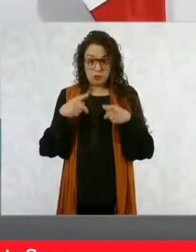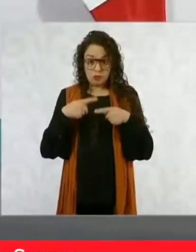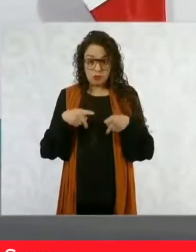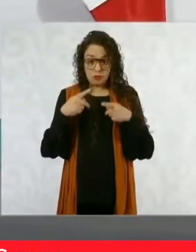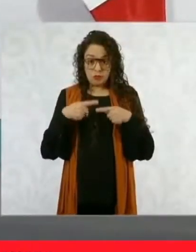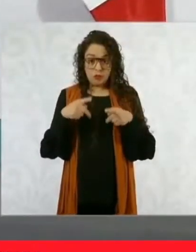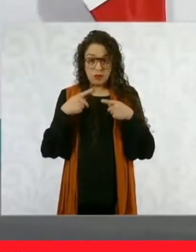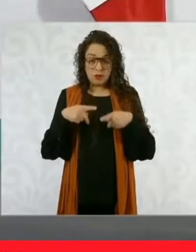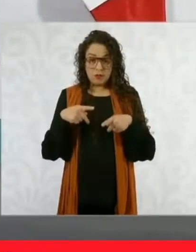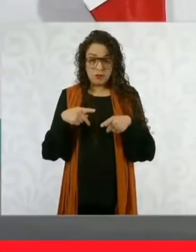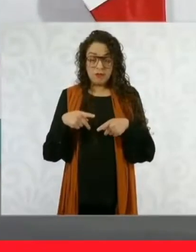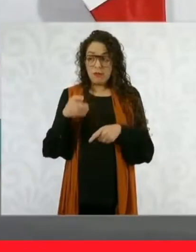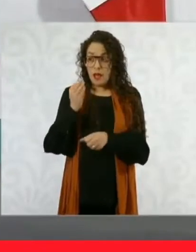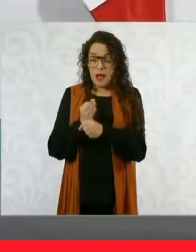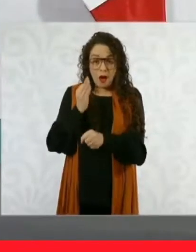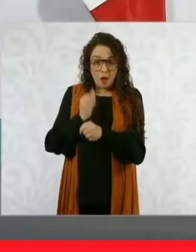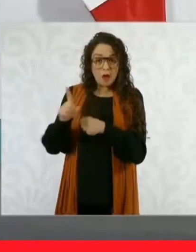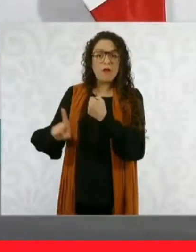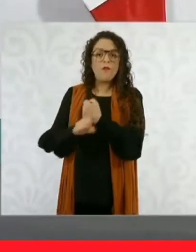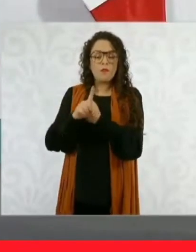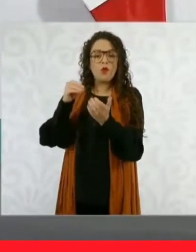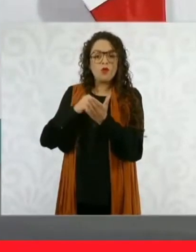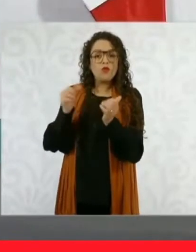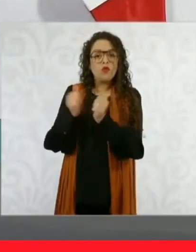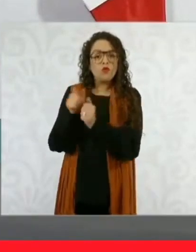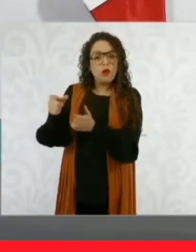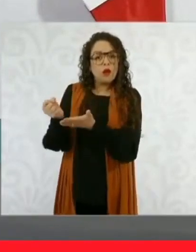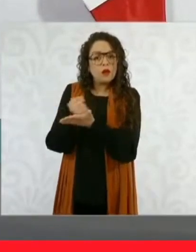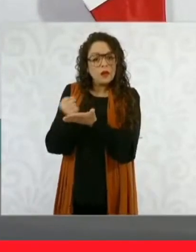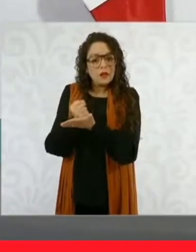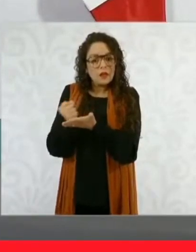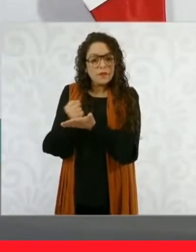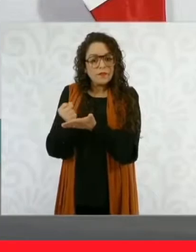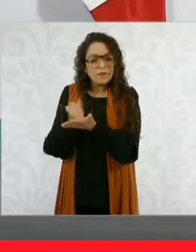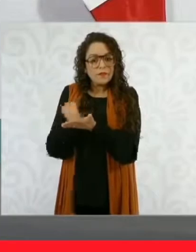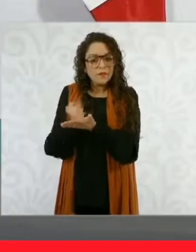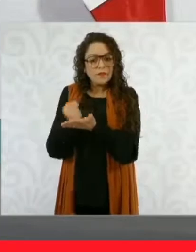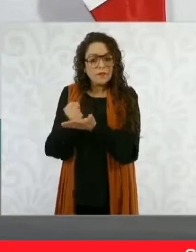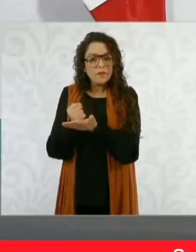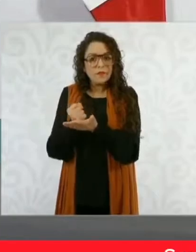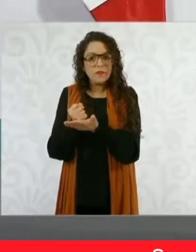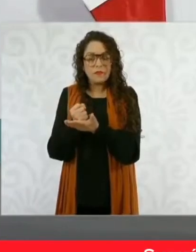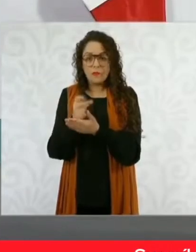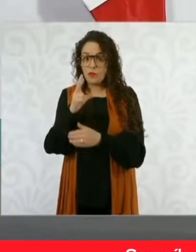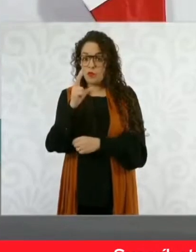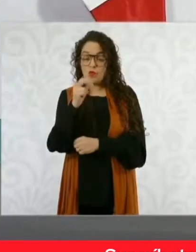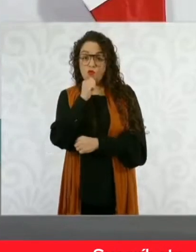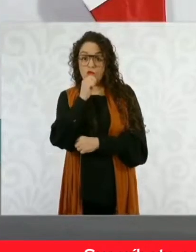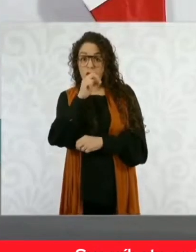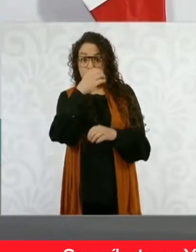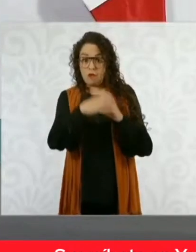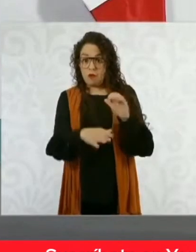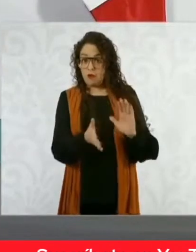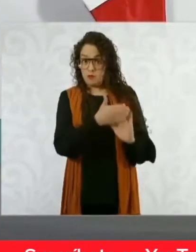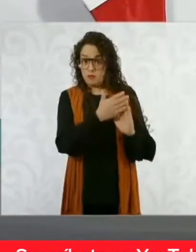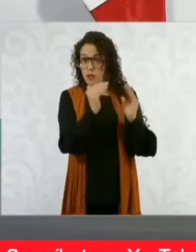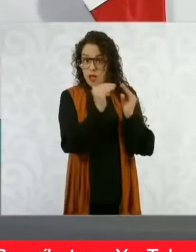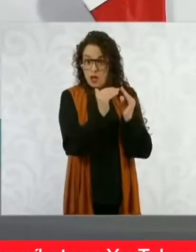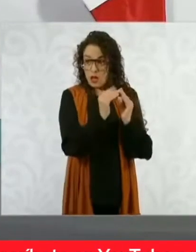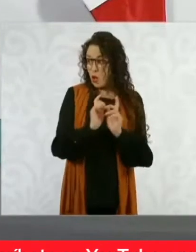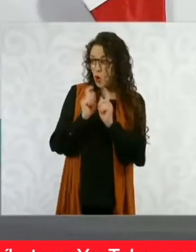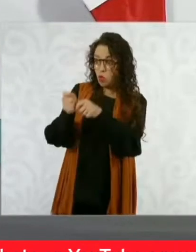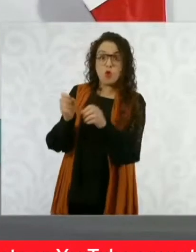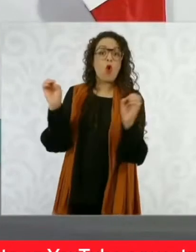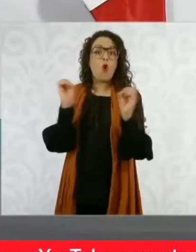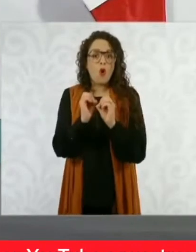tienen atrapado su crédito. Hoy no pueden disponer de dinero, ni tienen la vivienda porque no la terminaron, ni